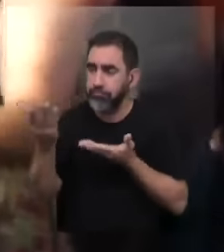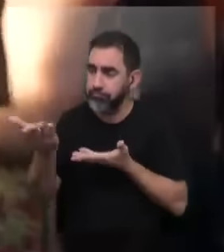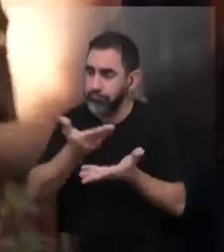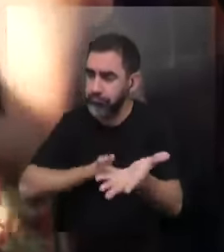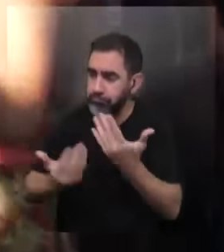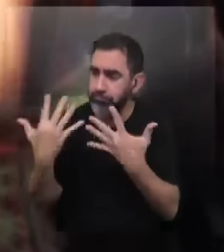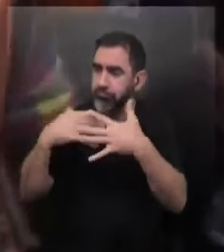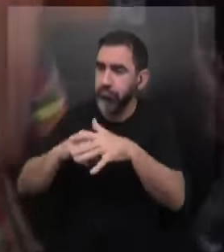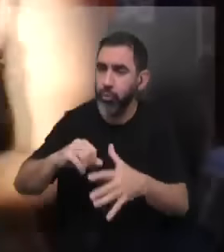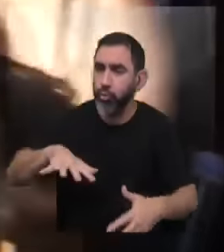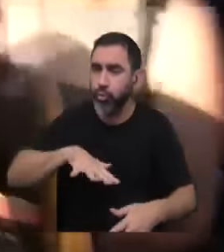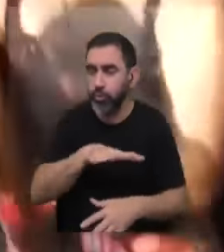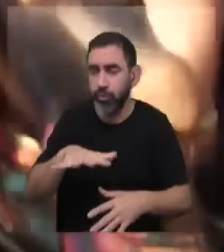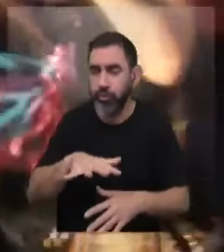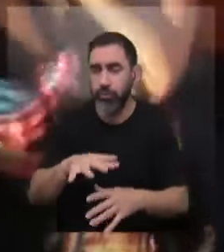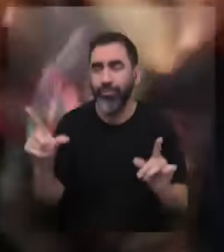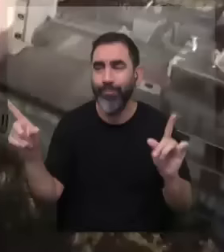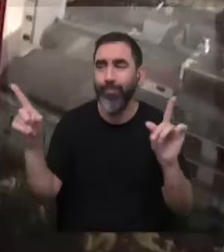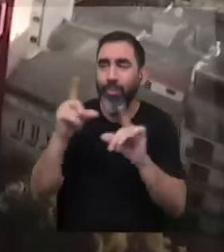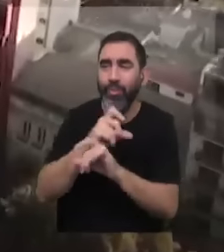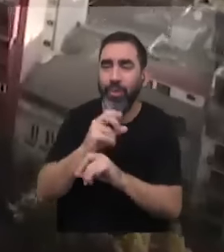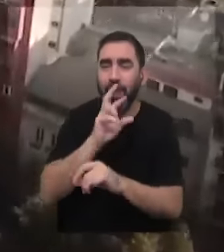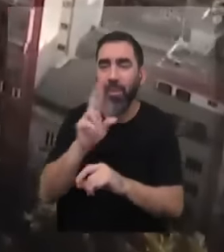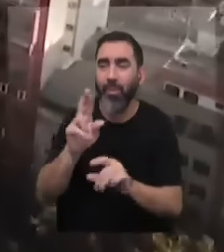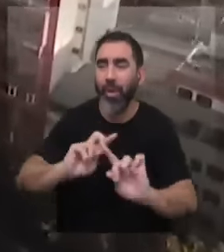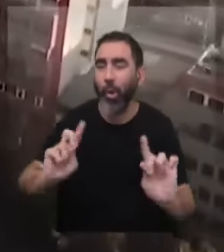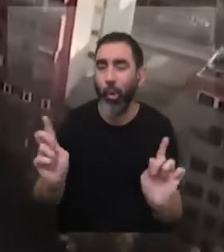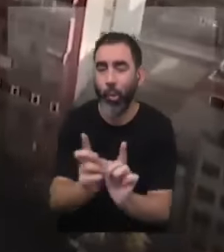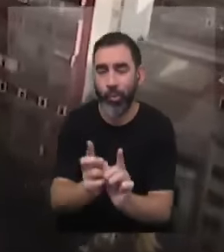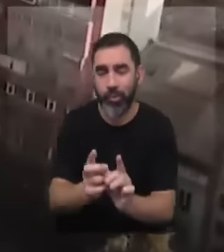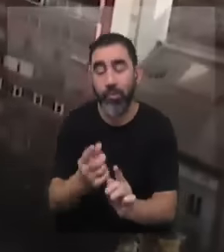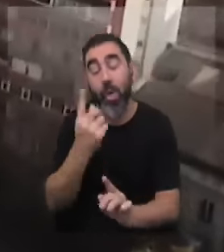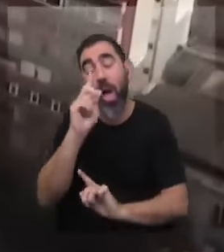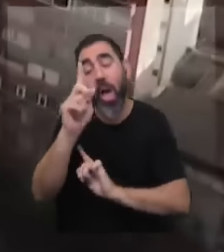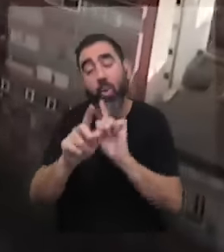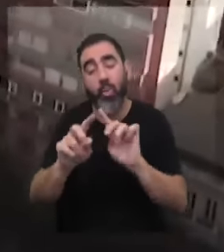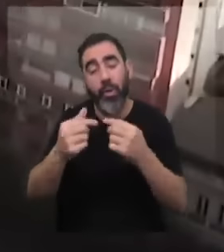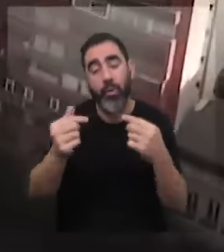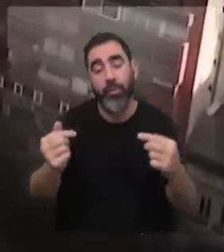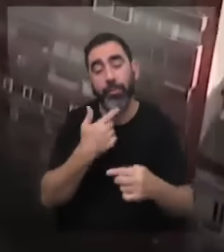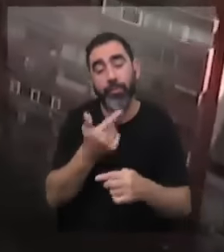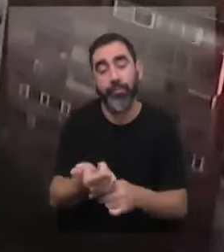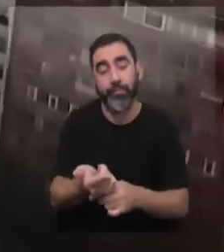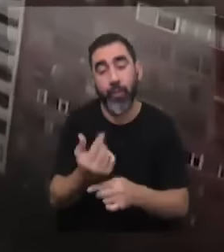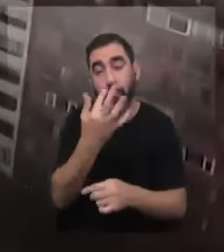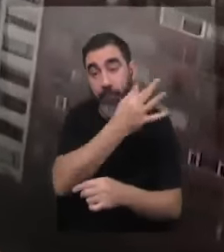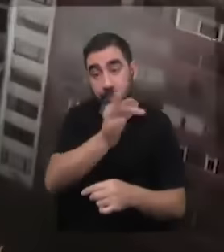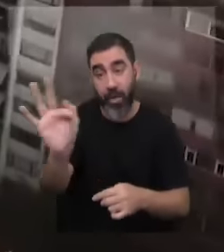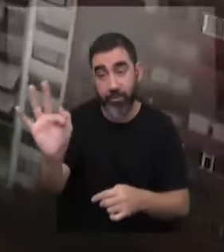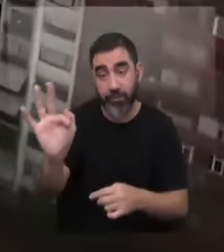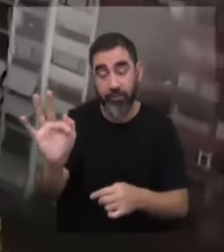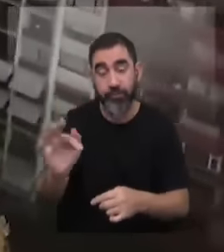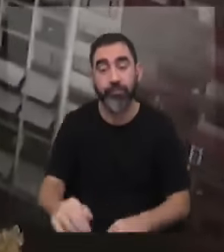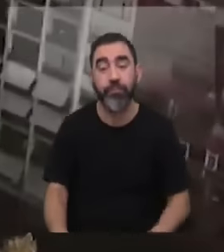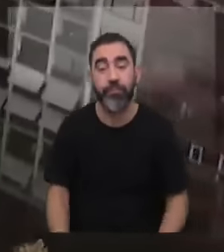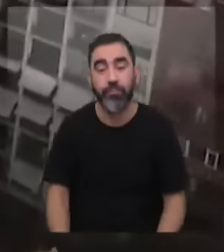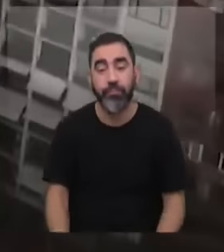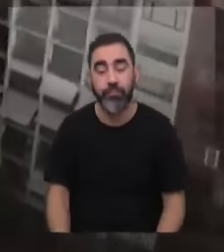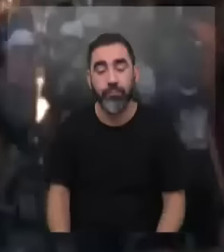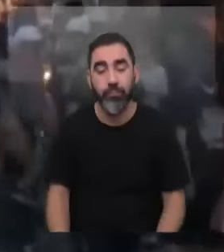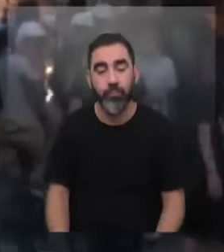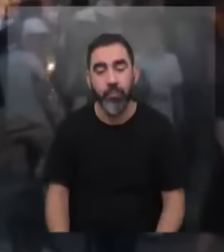una sociedad es muy difícil dar una una respuesta breve Pero hay algunos aspectos Por ejemplo si pensamos en Francia sin duda